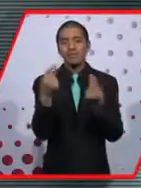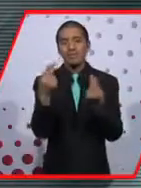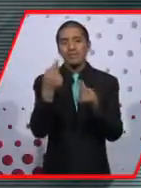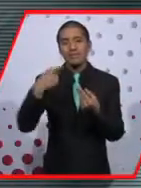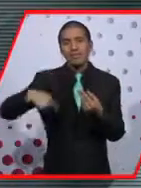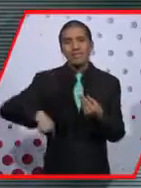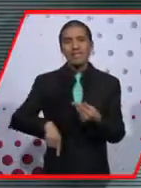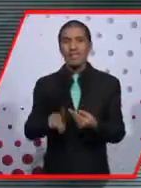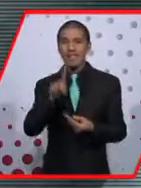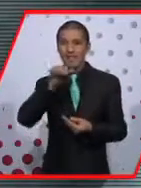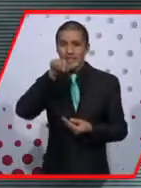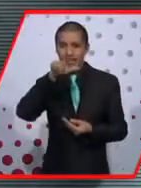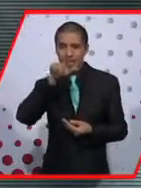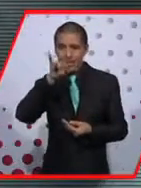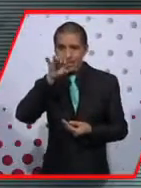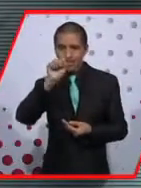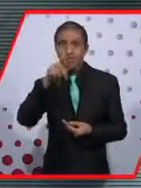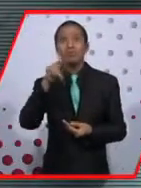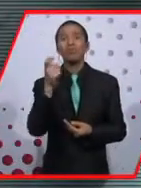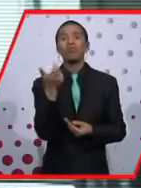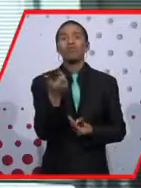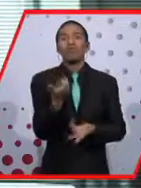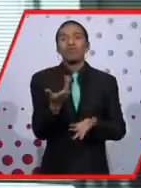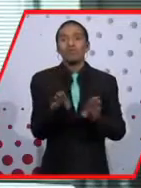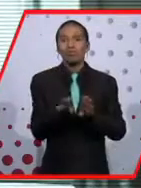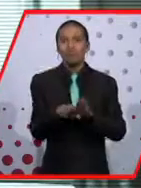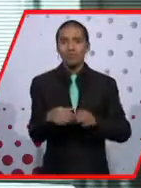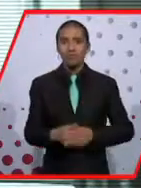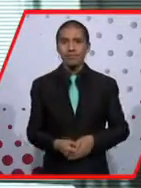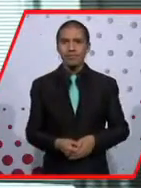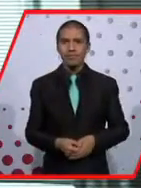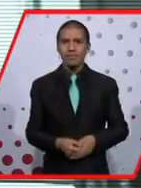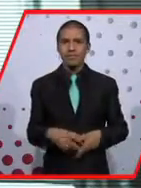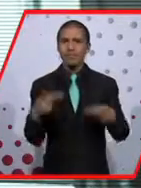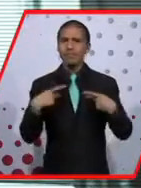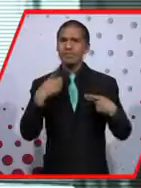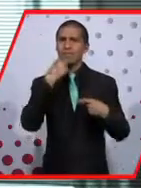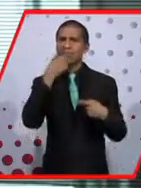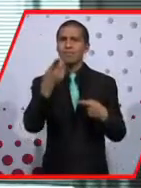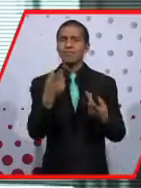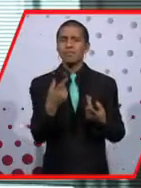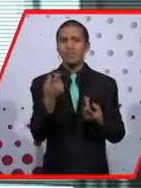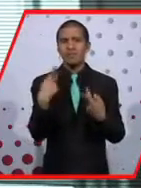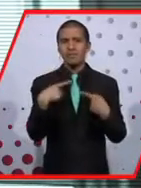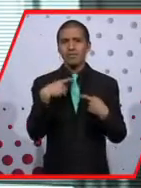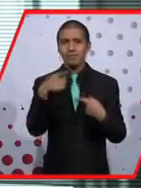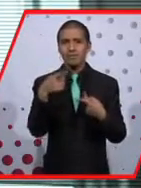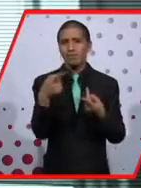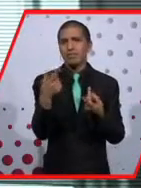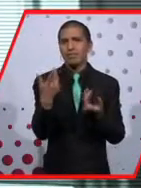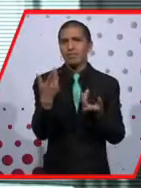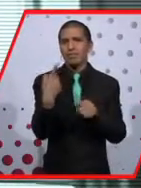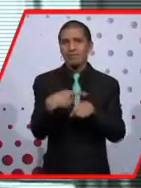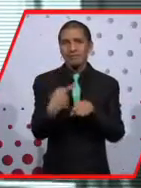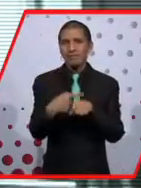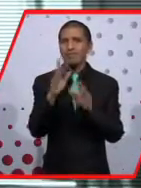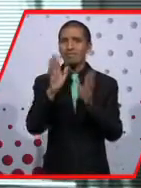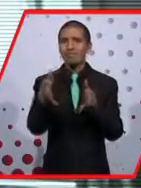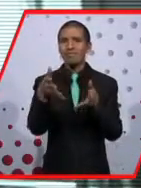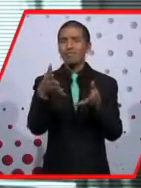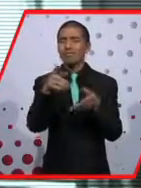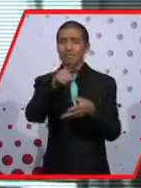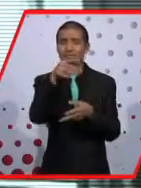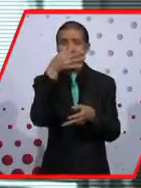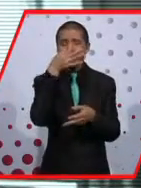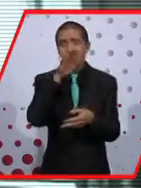pero no tenemos la solvencia para hacerlo. Cualquiera que le digan, dice que tú tienes esa enfermedad o lo que sea, que ya te vas a